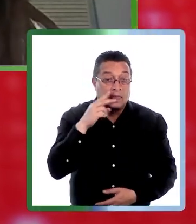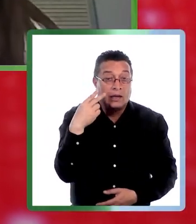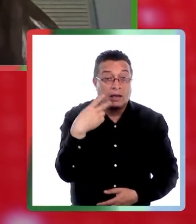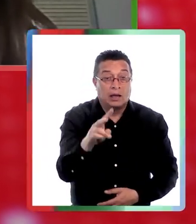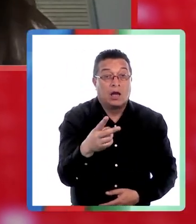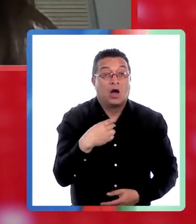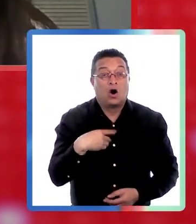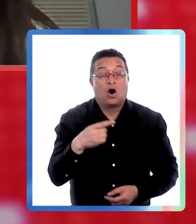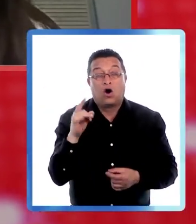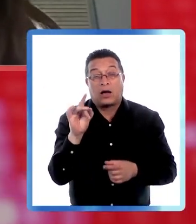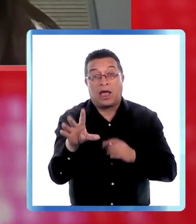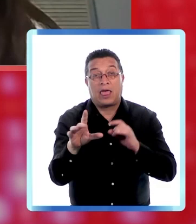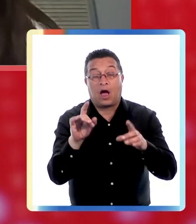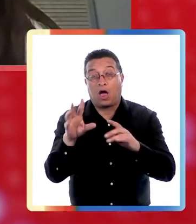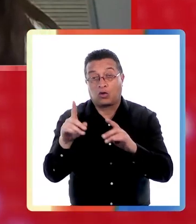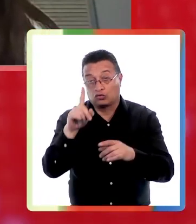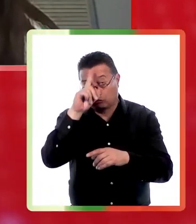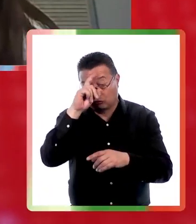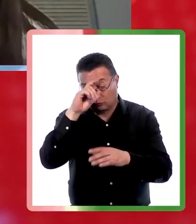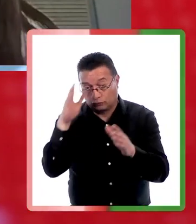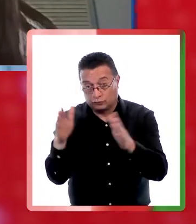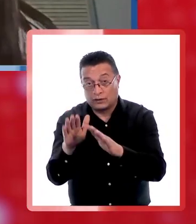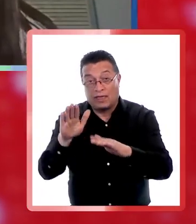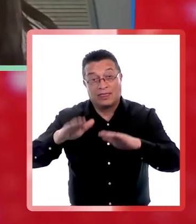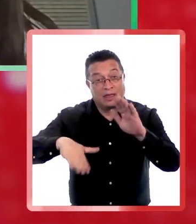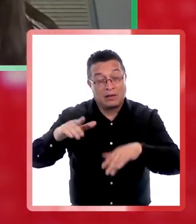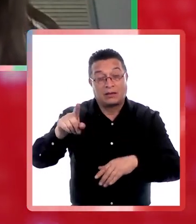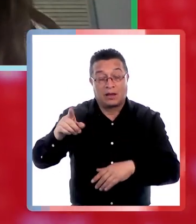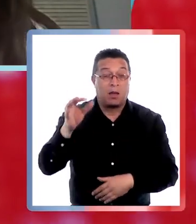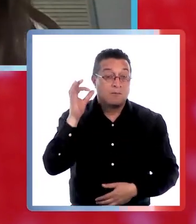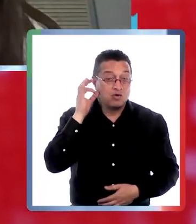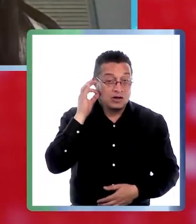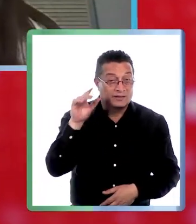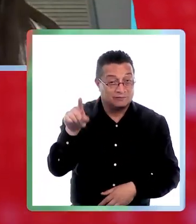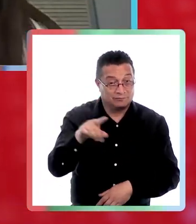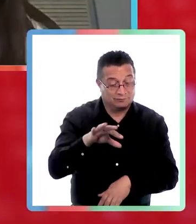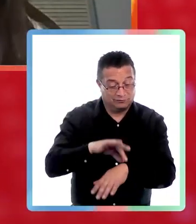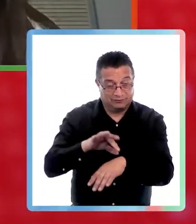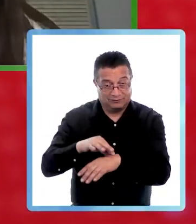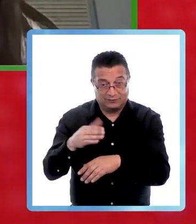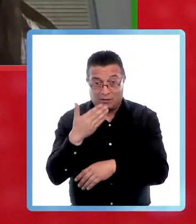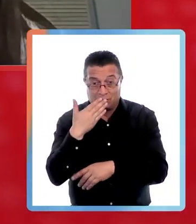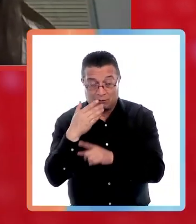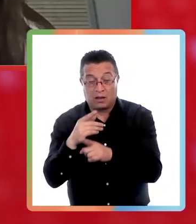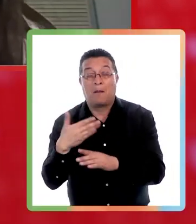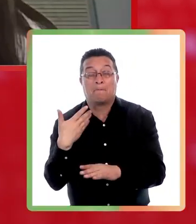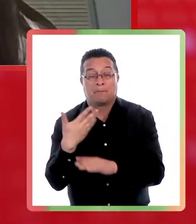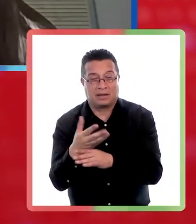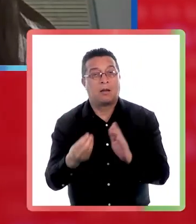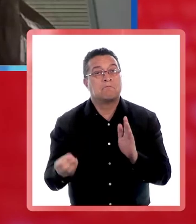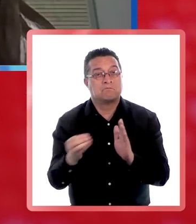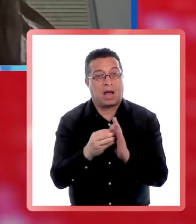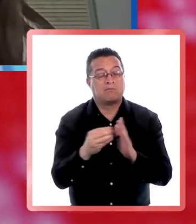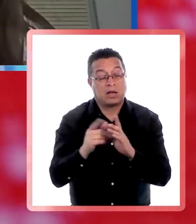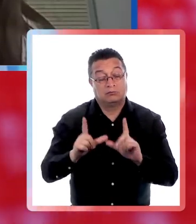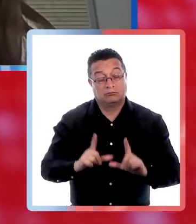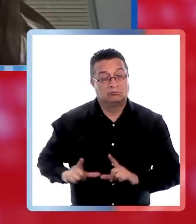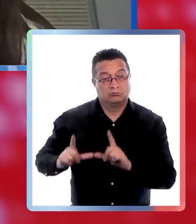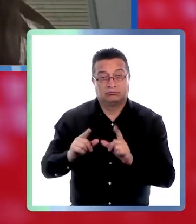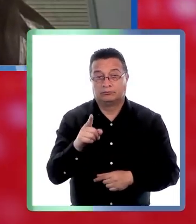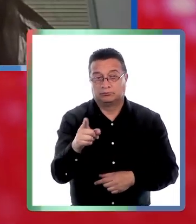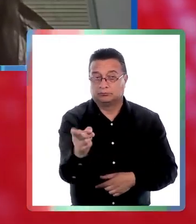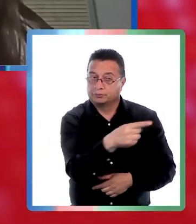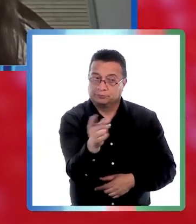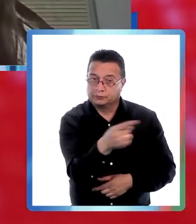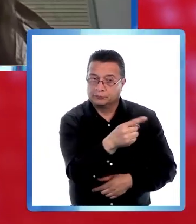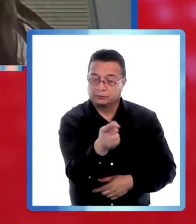establecido o los recursos que tenga cada consultorio, las matronas, los doctores indican más mamografía, sobre todo en